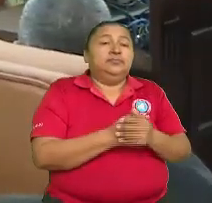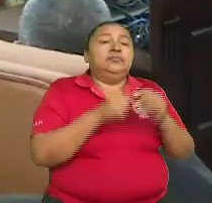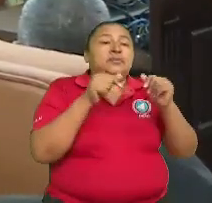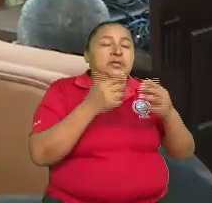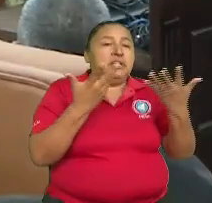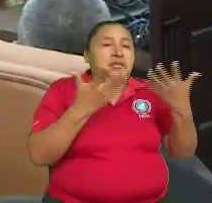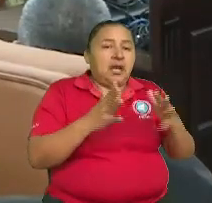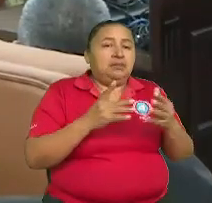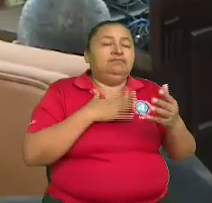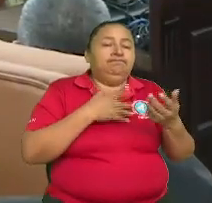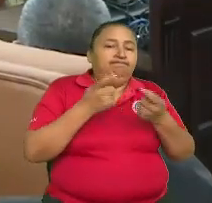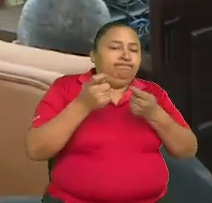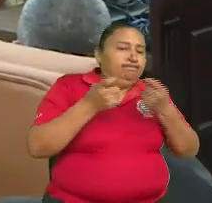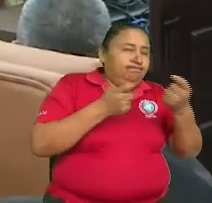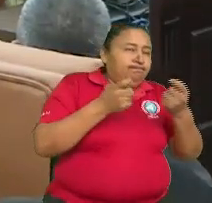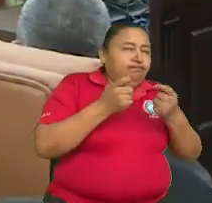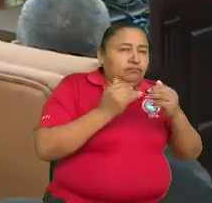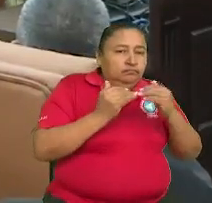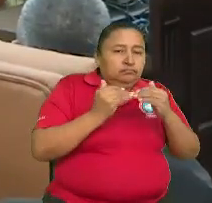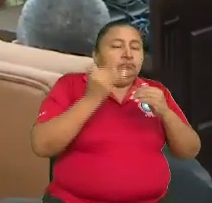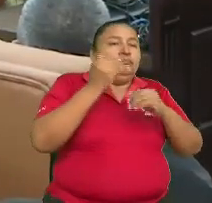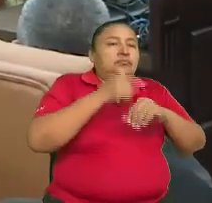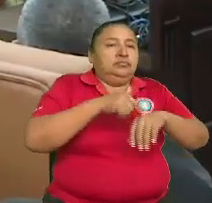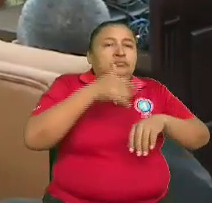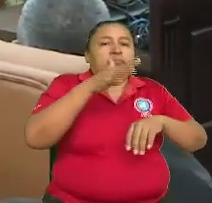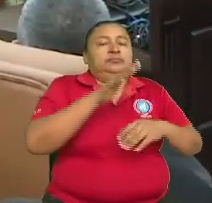hemos sabido superar.